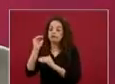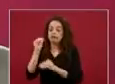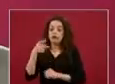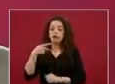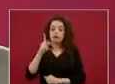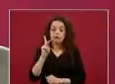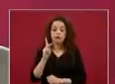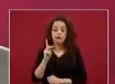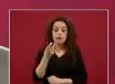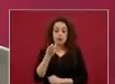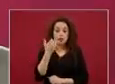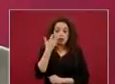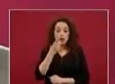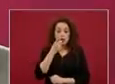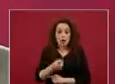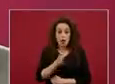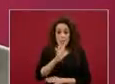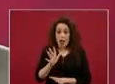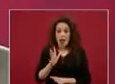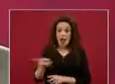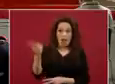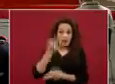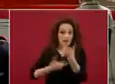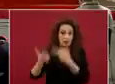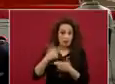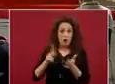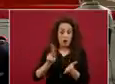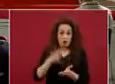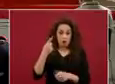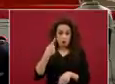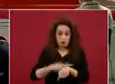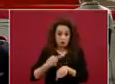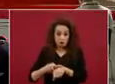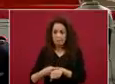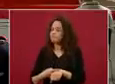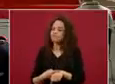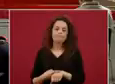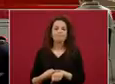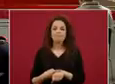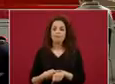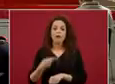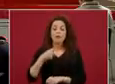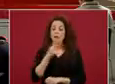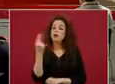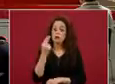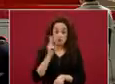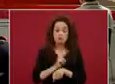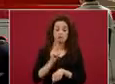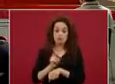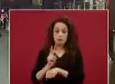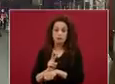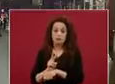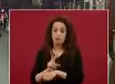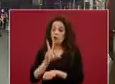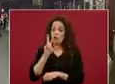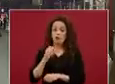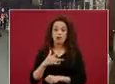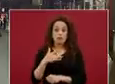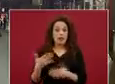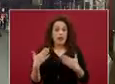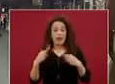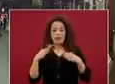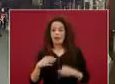no necesariamente implique una tendencia de regreso a la actividad, pero hay que estar expectantes. Gracias, Juan